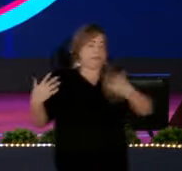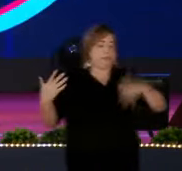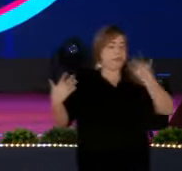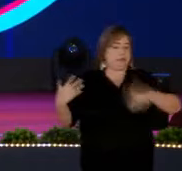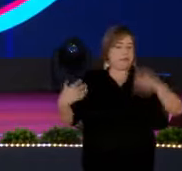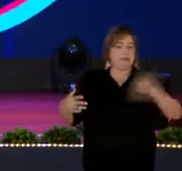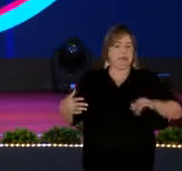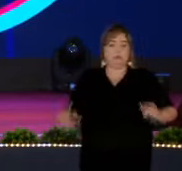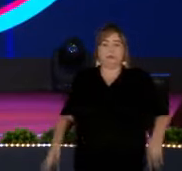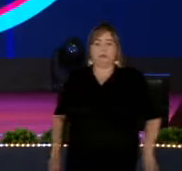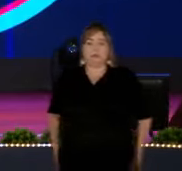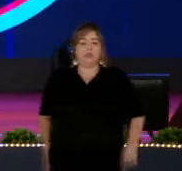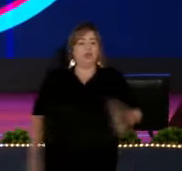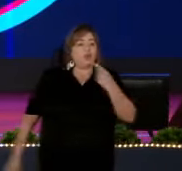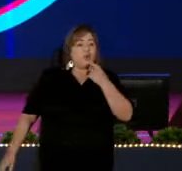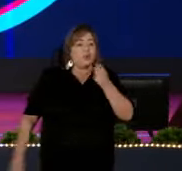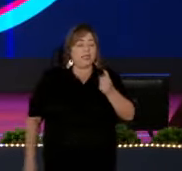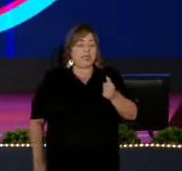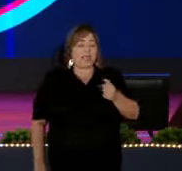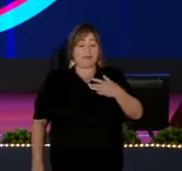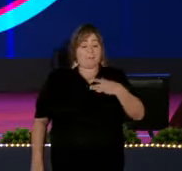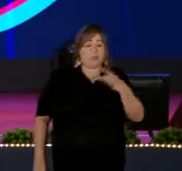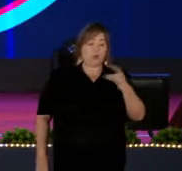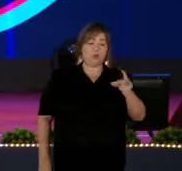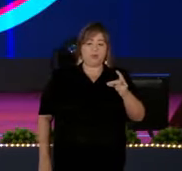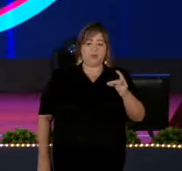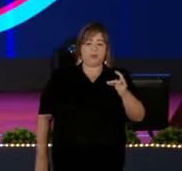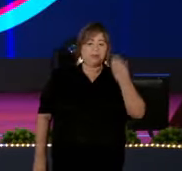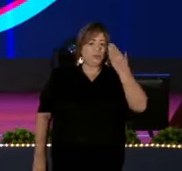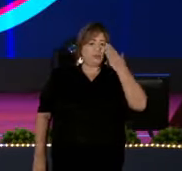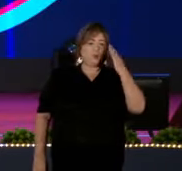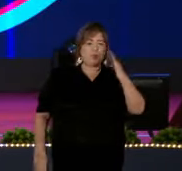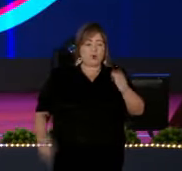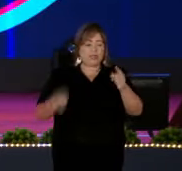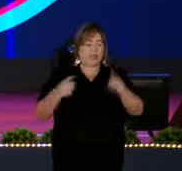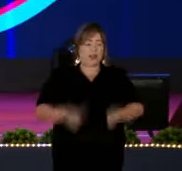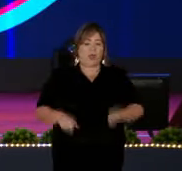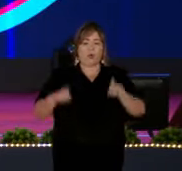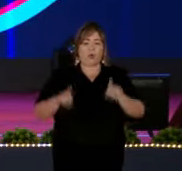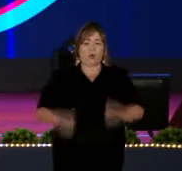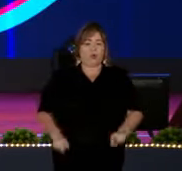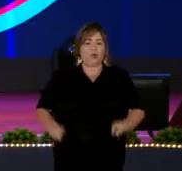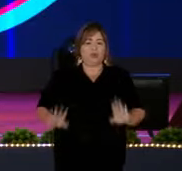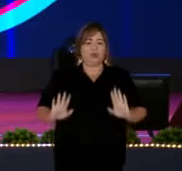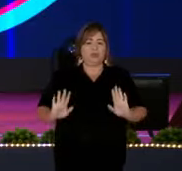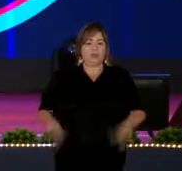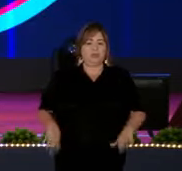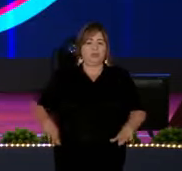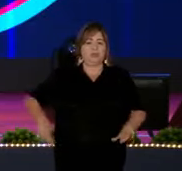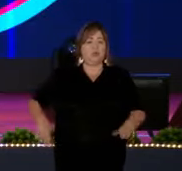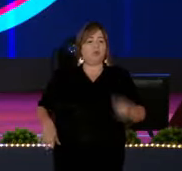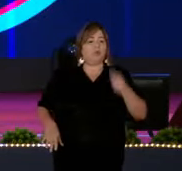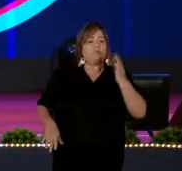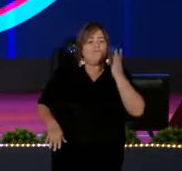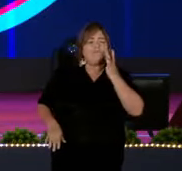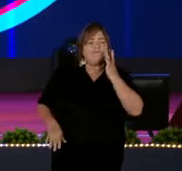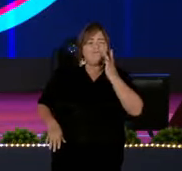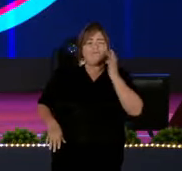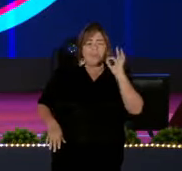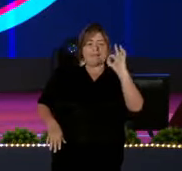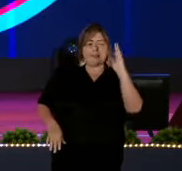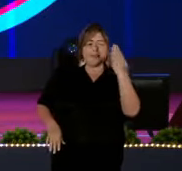Deje de estarle dando like y amén a lo que usted no sabe ni lo que está pasando. Haga una limpieza de la cara de libros